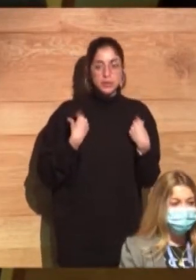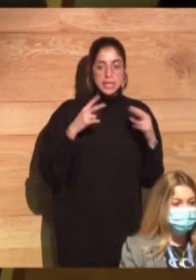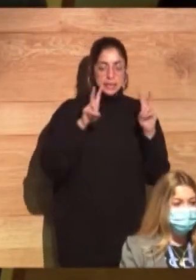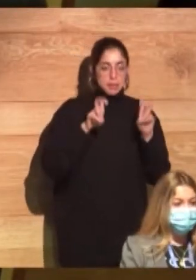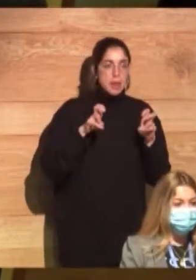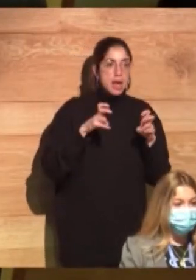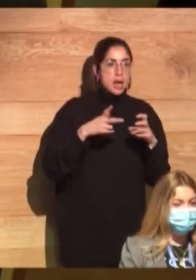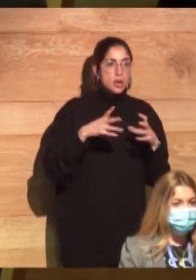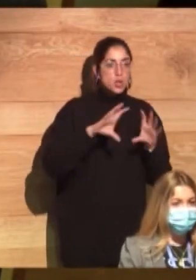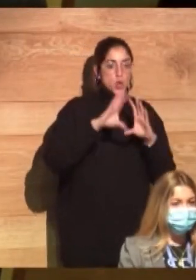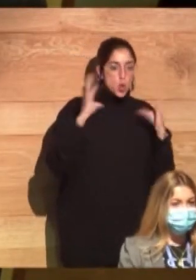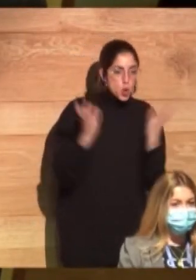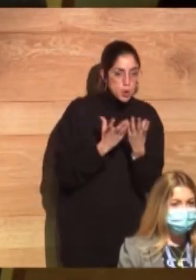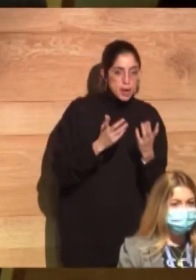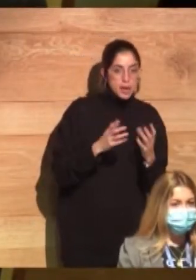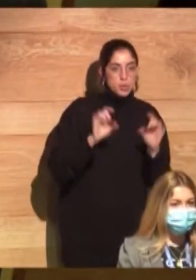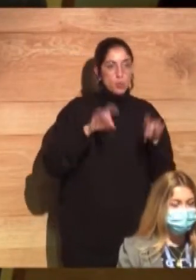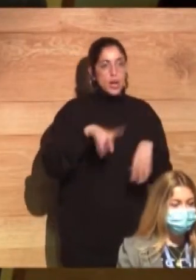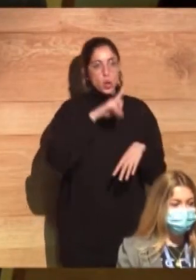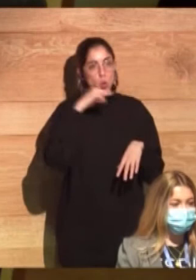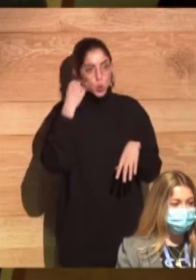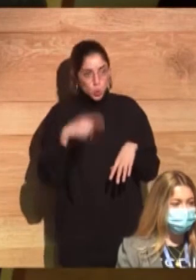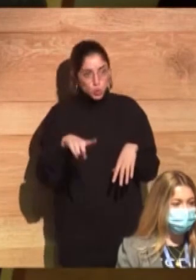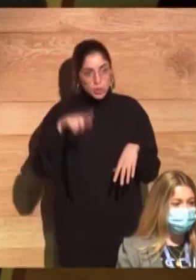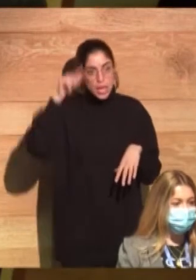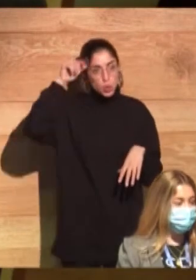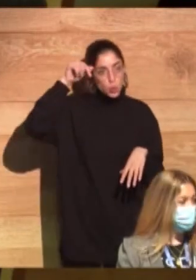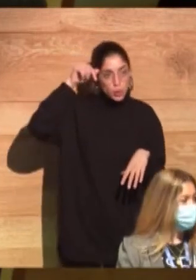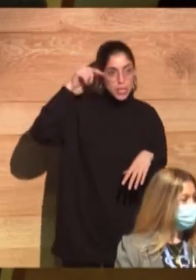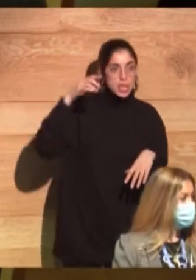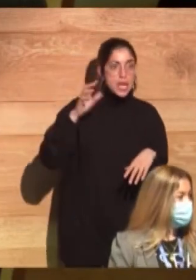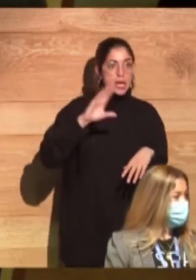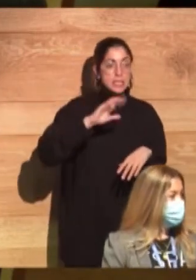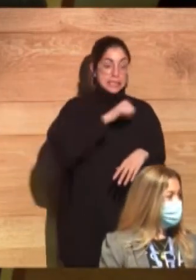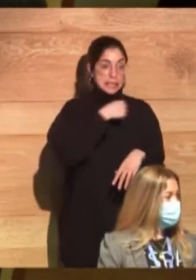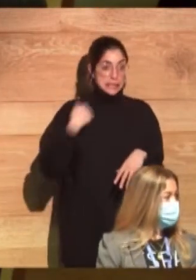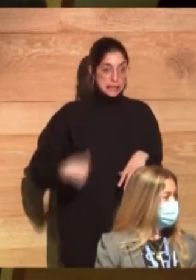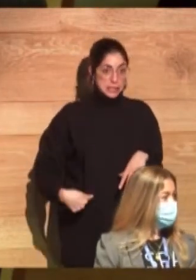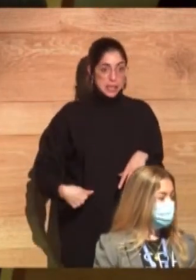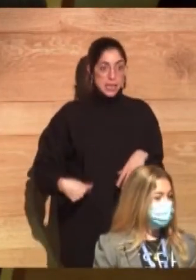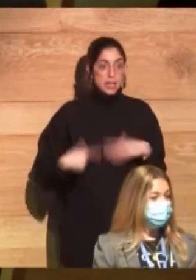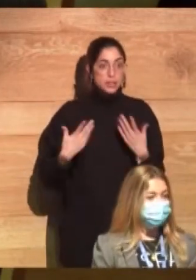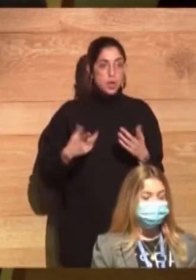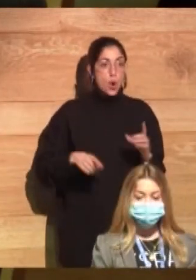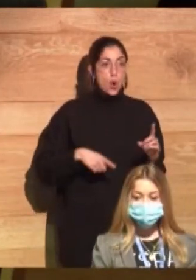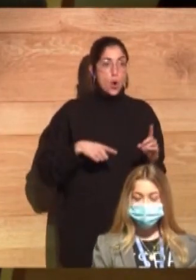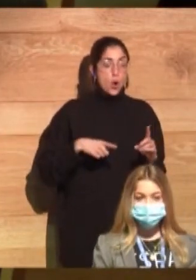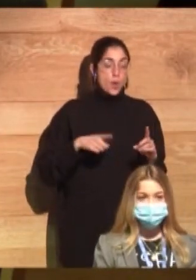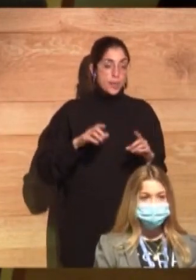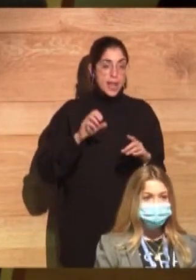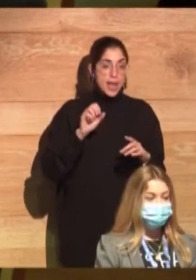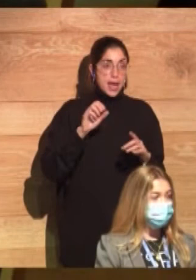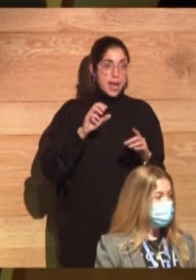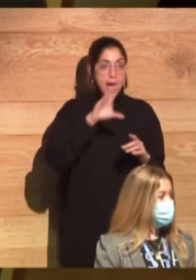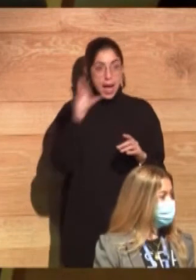regionales como Rusia, Turquía o China en penetrar en África, los países